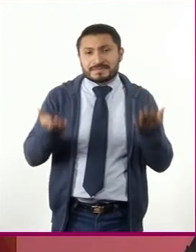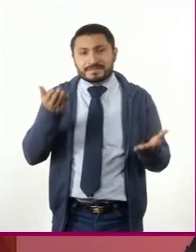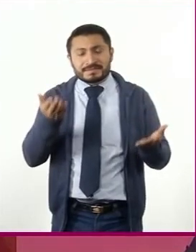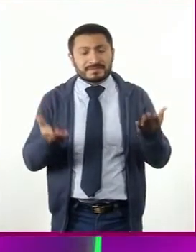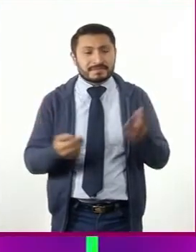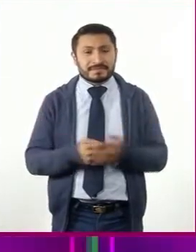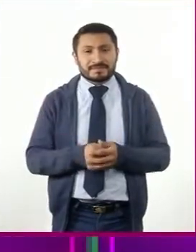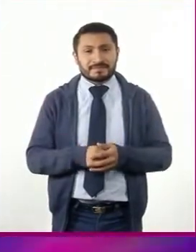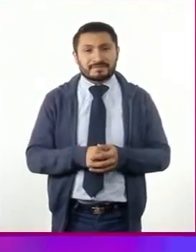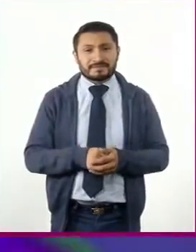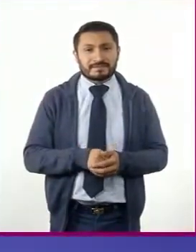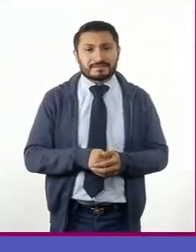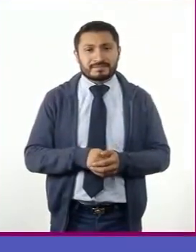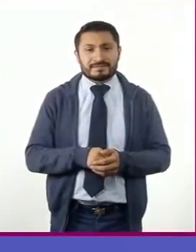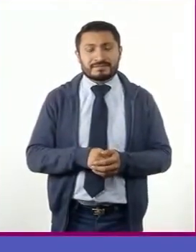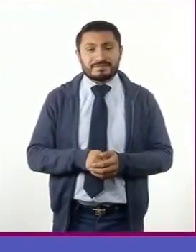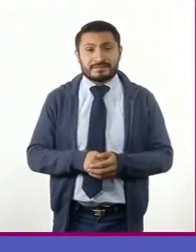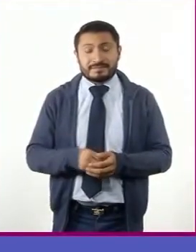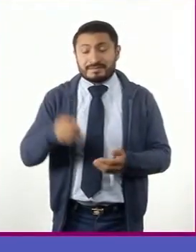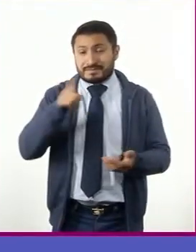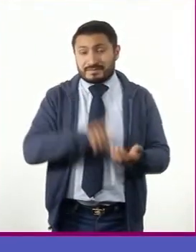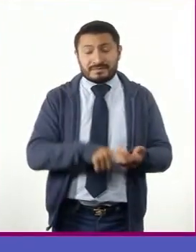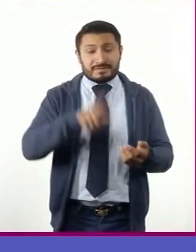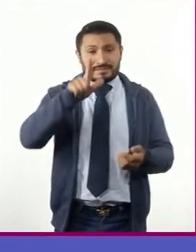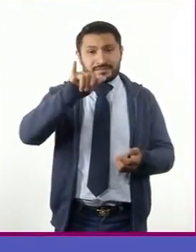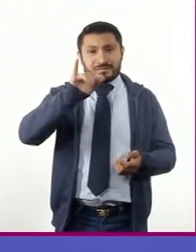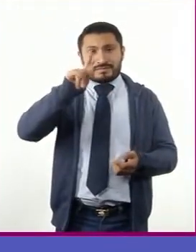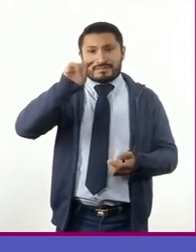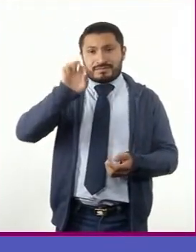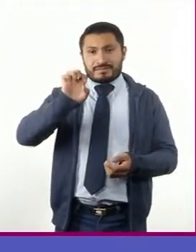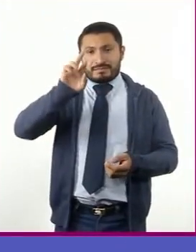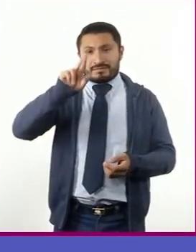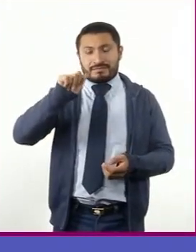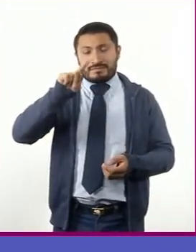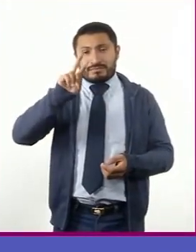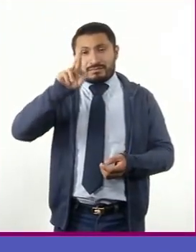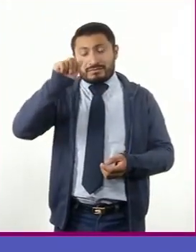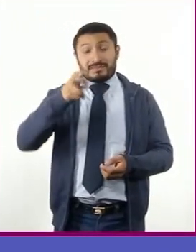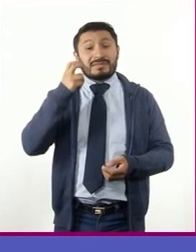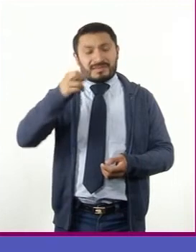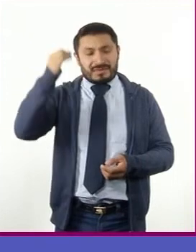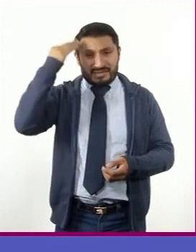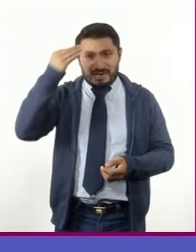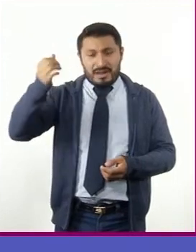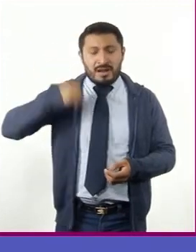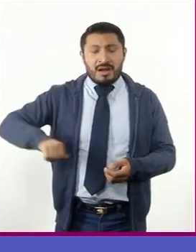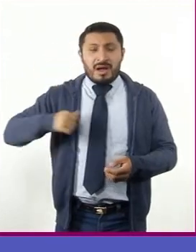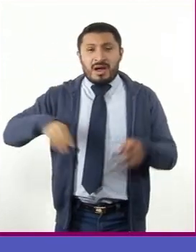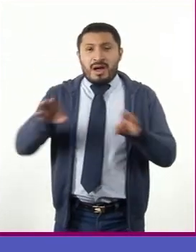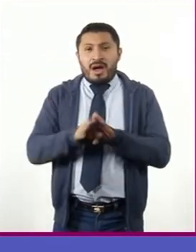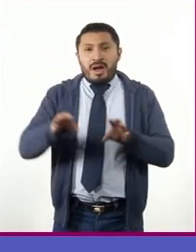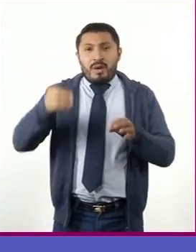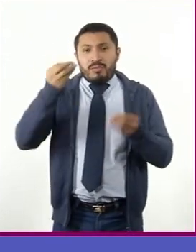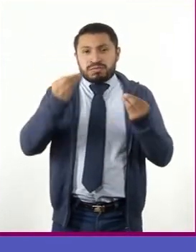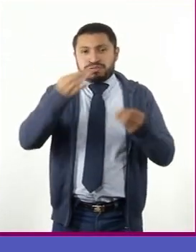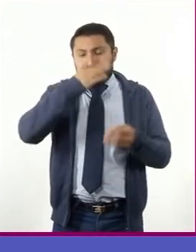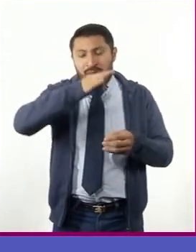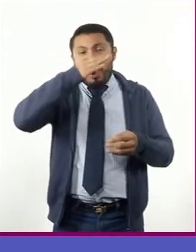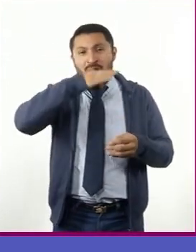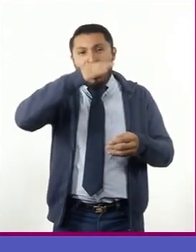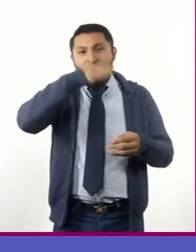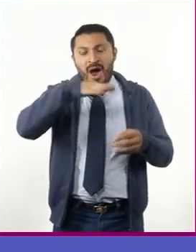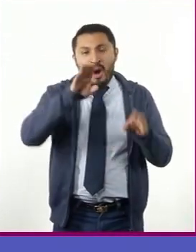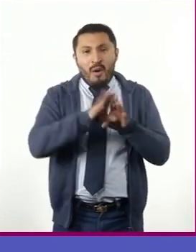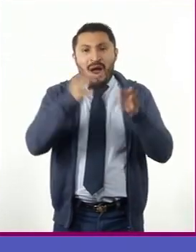otra? En la literatura del Renacimiento podemos ver las descripciones de muchas de las fiestas que